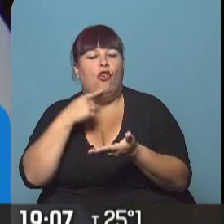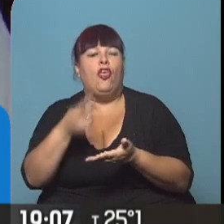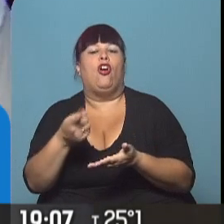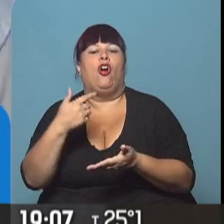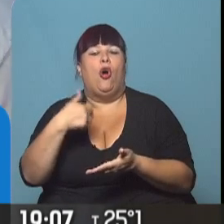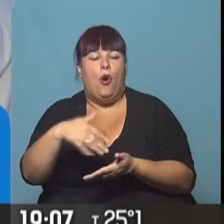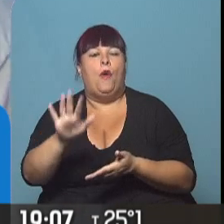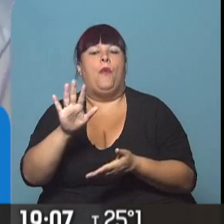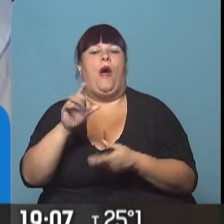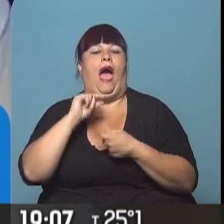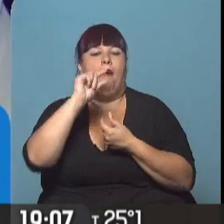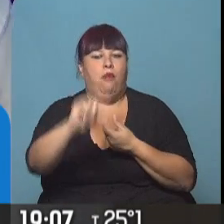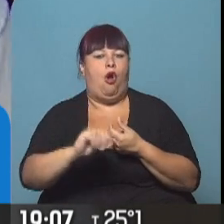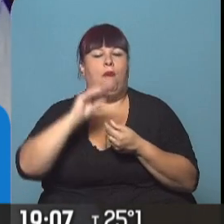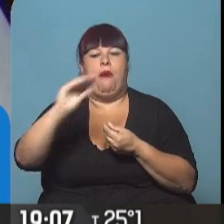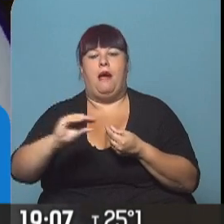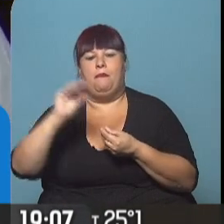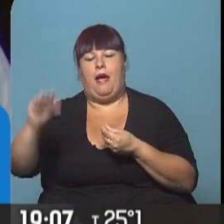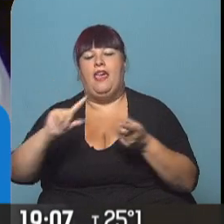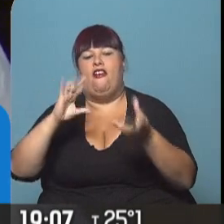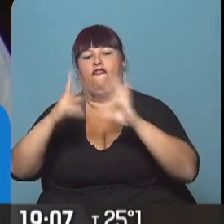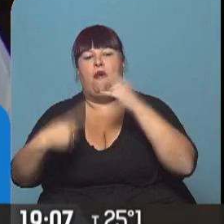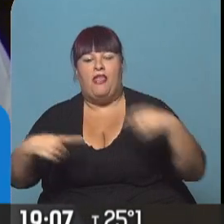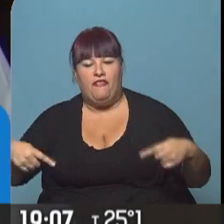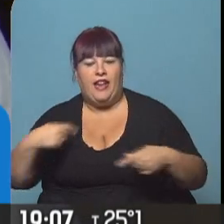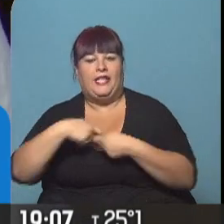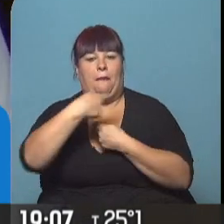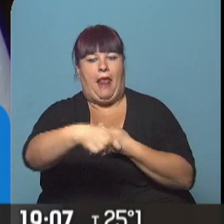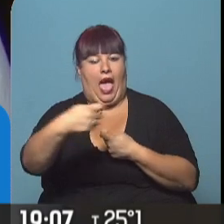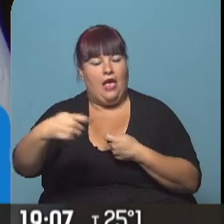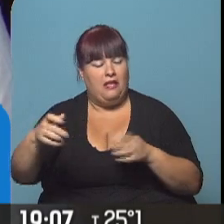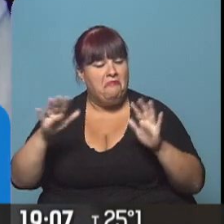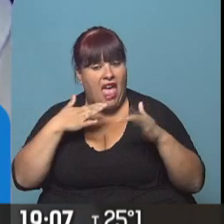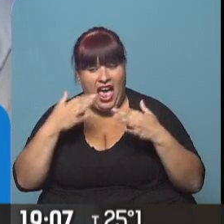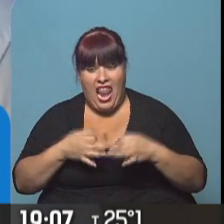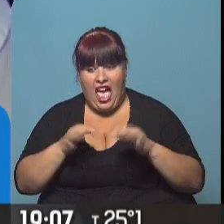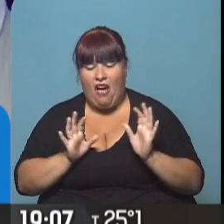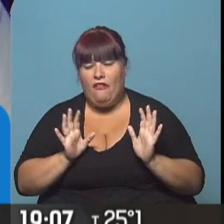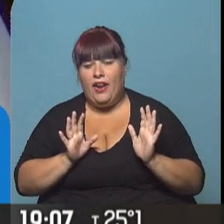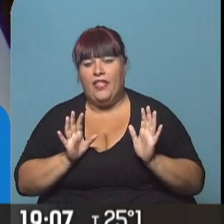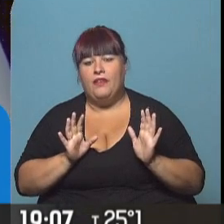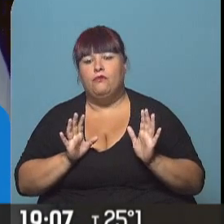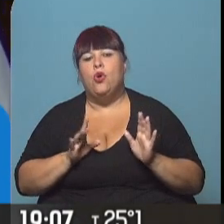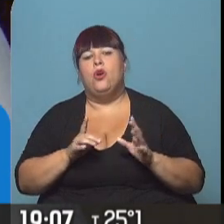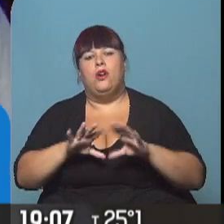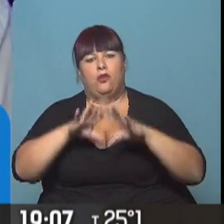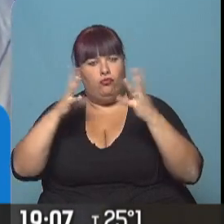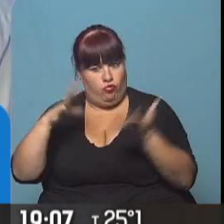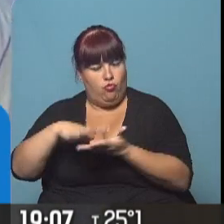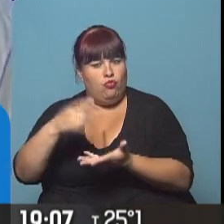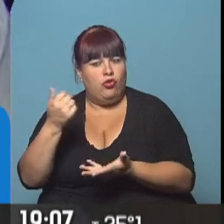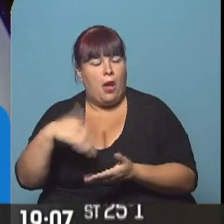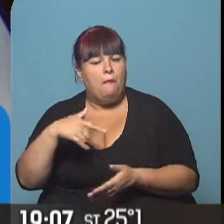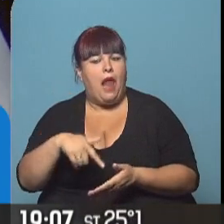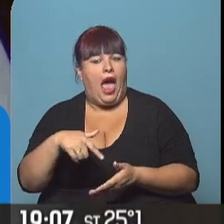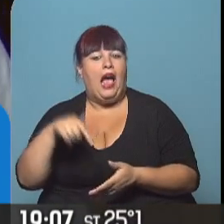iba a ir entregando bajo diversas modalidades estos recursos, pero lo cierto es que un monto muy importante, que